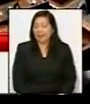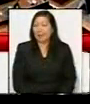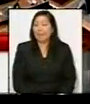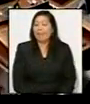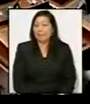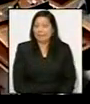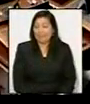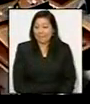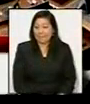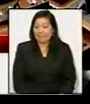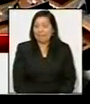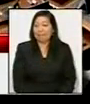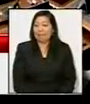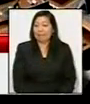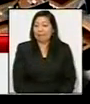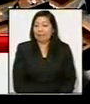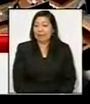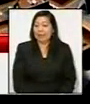congresistas